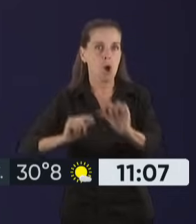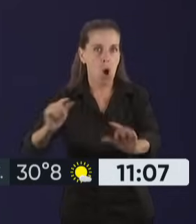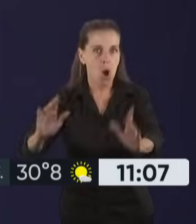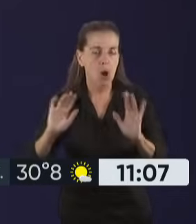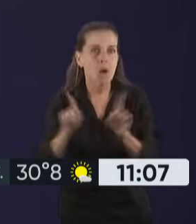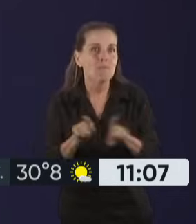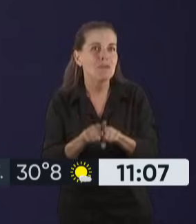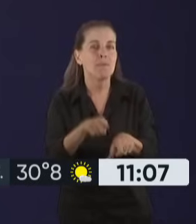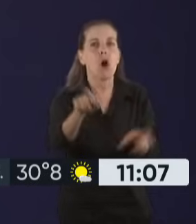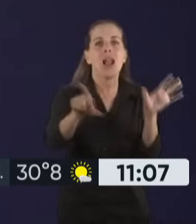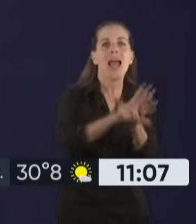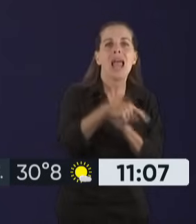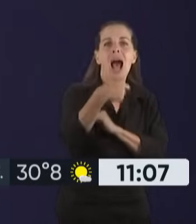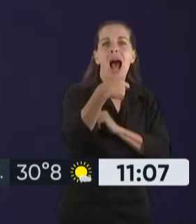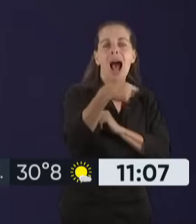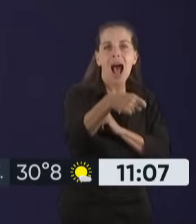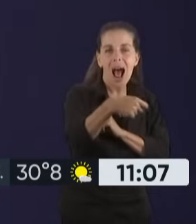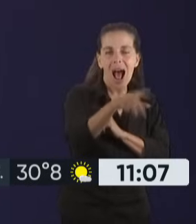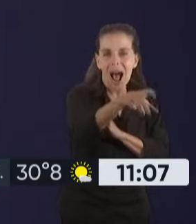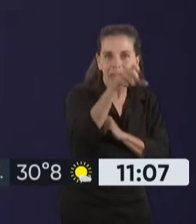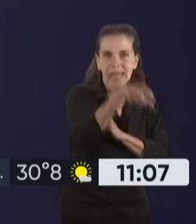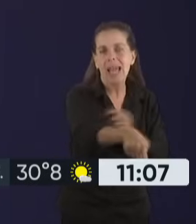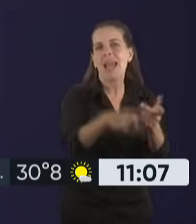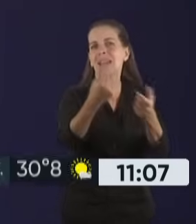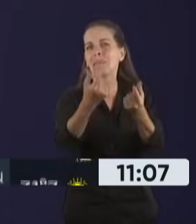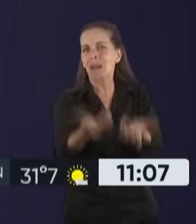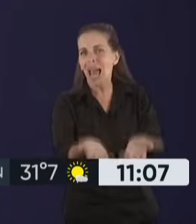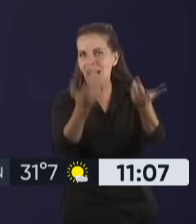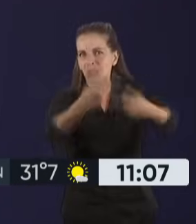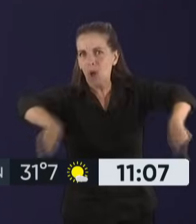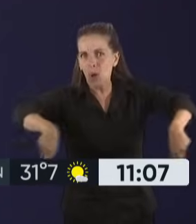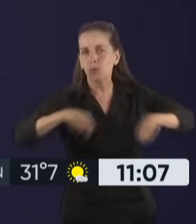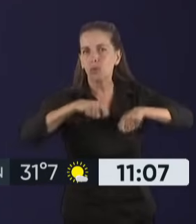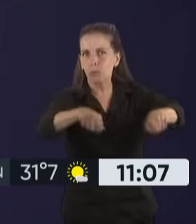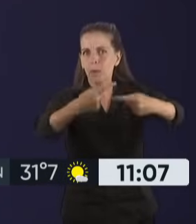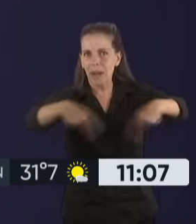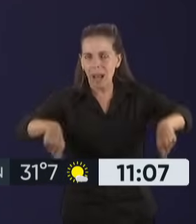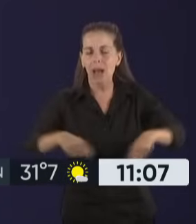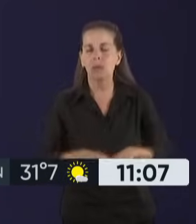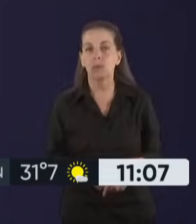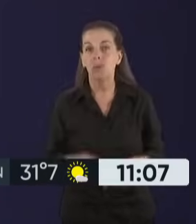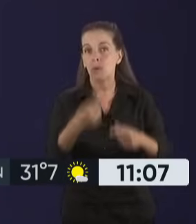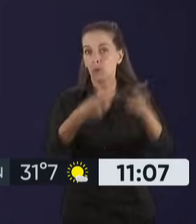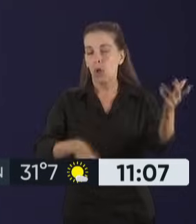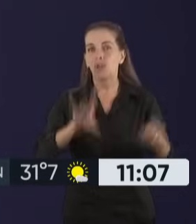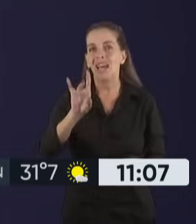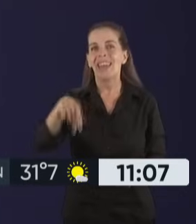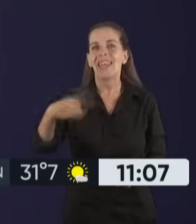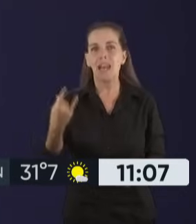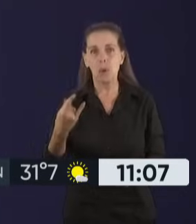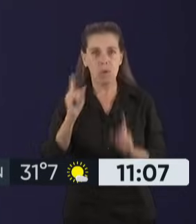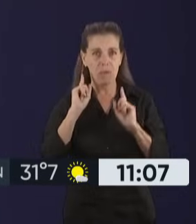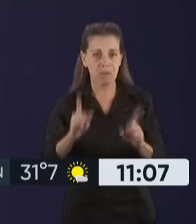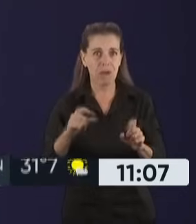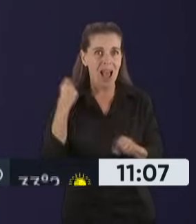de góndolas, el observatorio de precios, etcétera, etcétera, etcétera. Además, este DNU